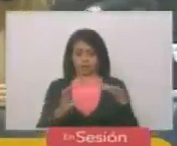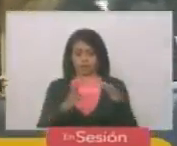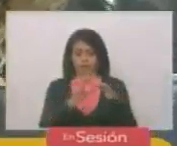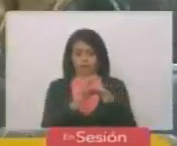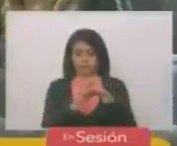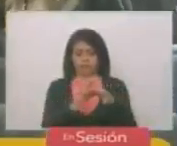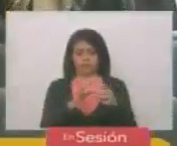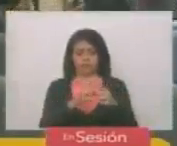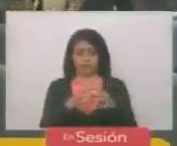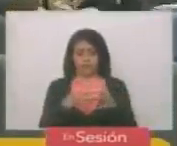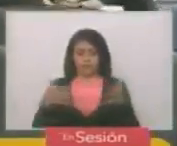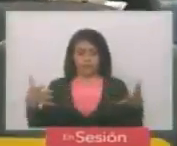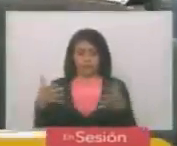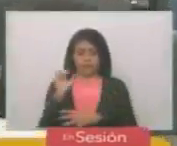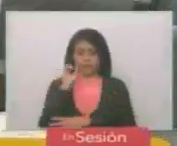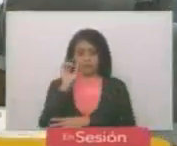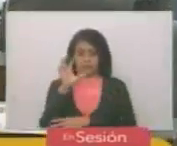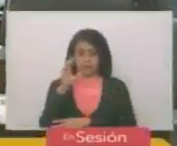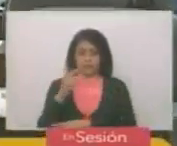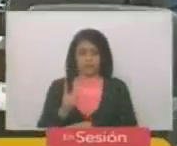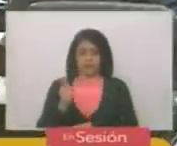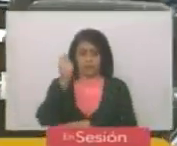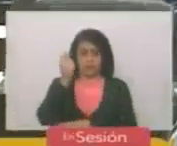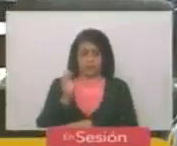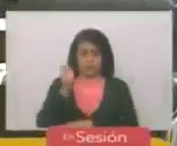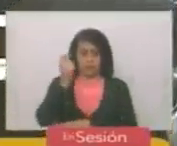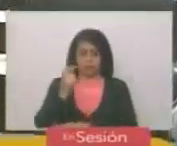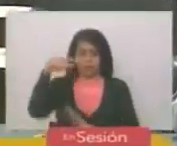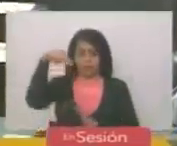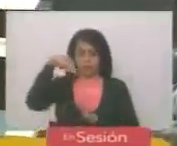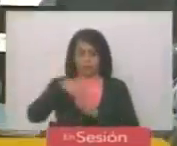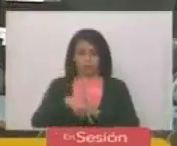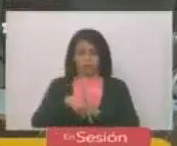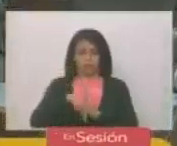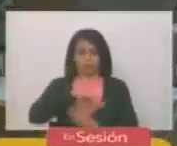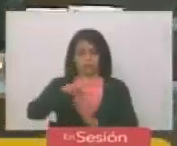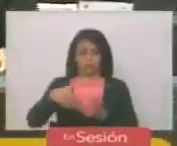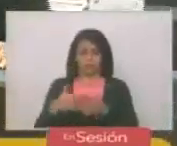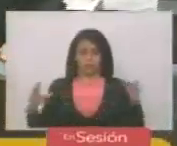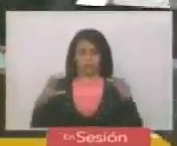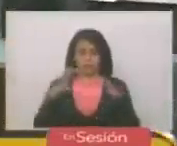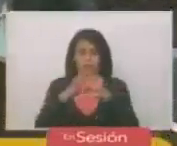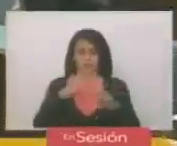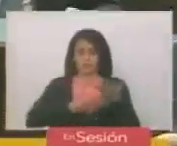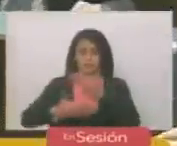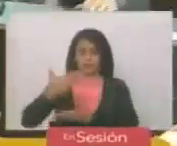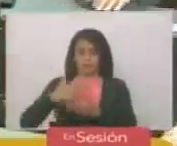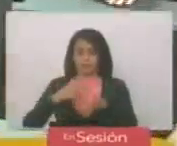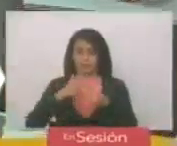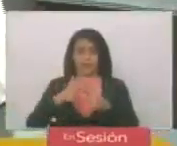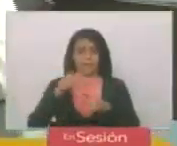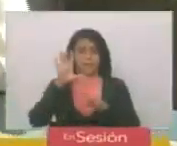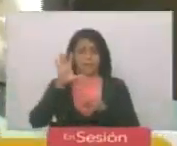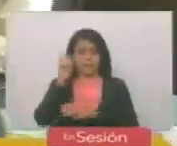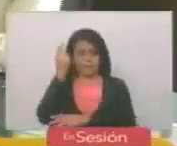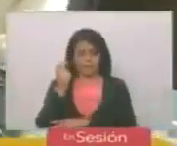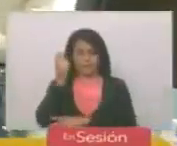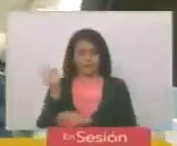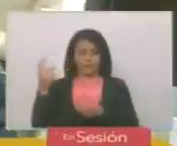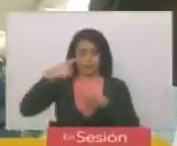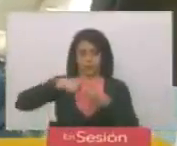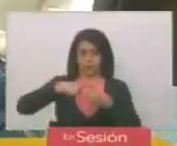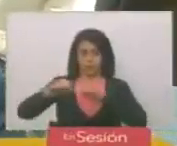de esta red parlamentaria, que amplía y profundiza los lazos de cooperación entre los parlamentos miembros